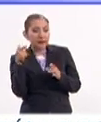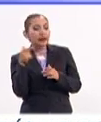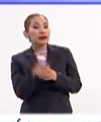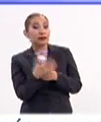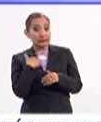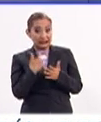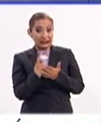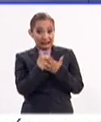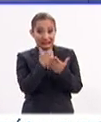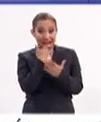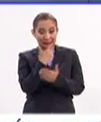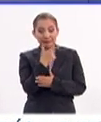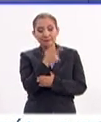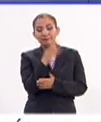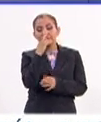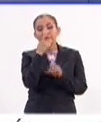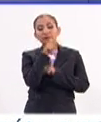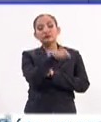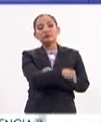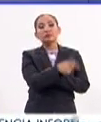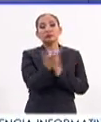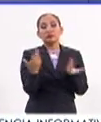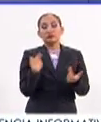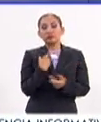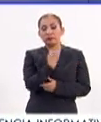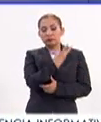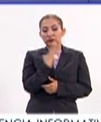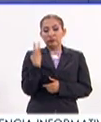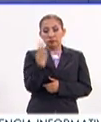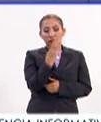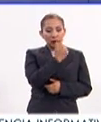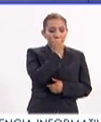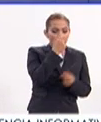que ha funcionado es una responsabilidad tripartita. O sea,